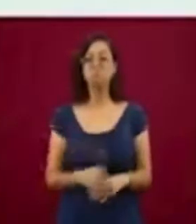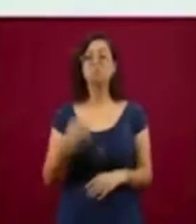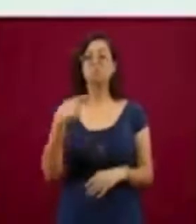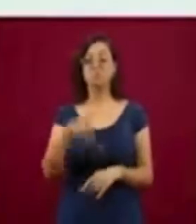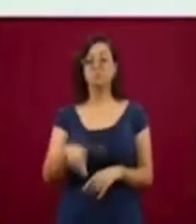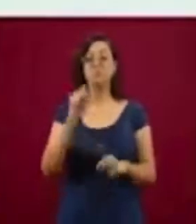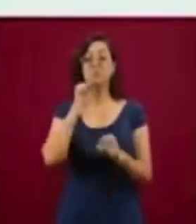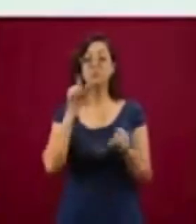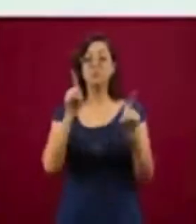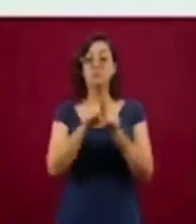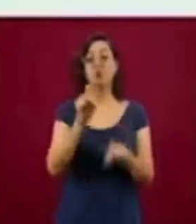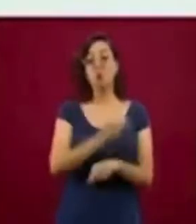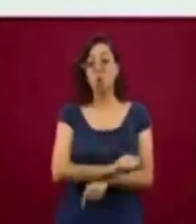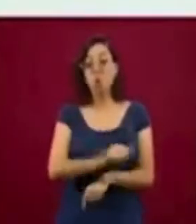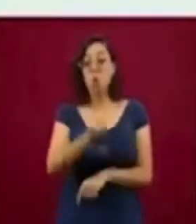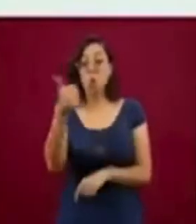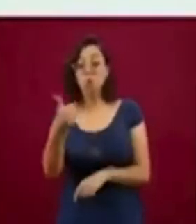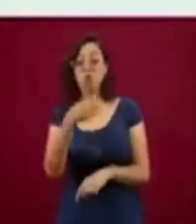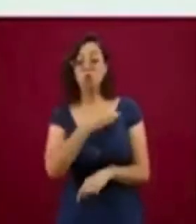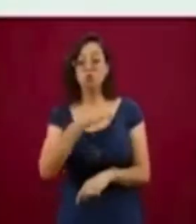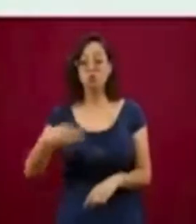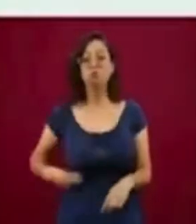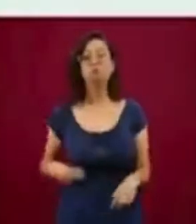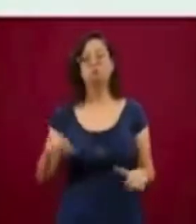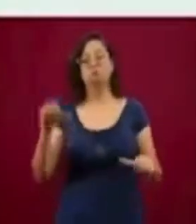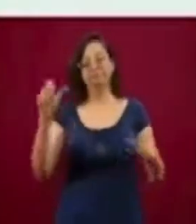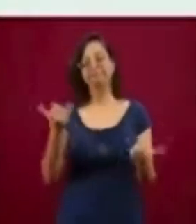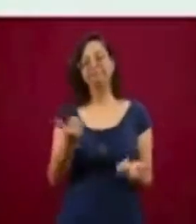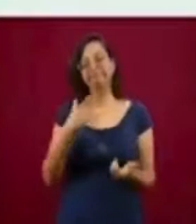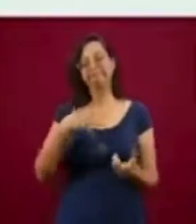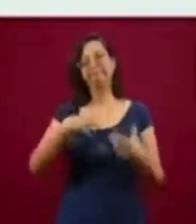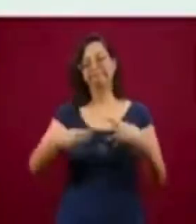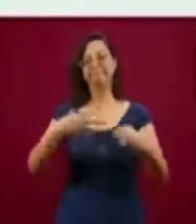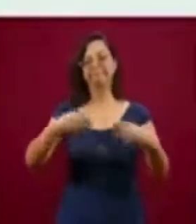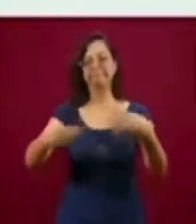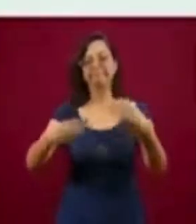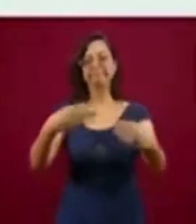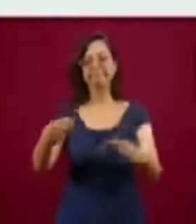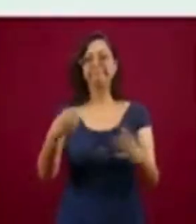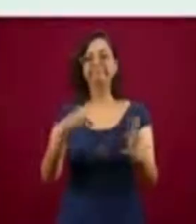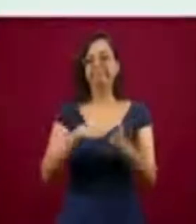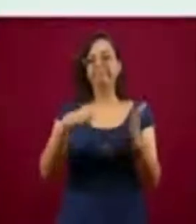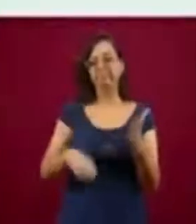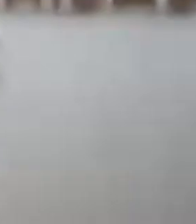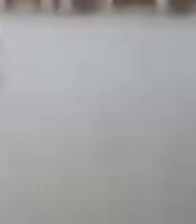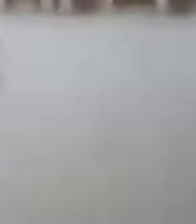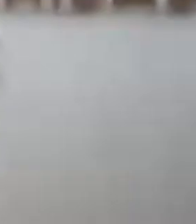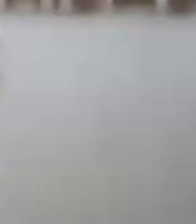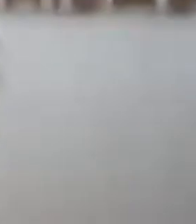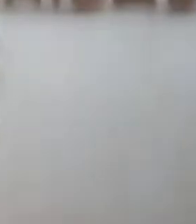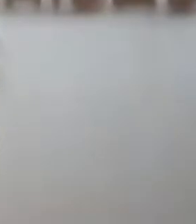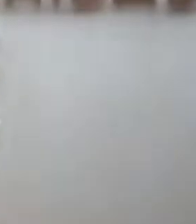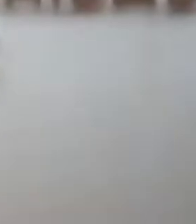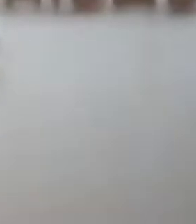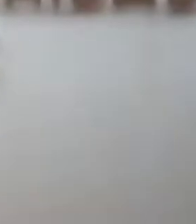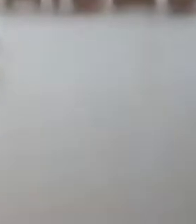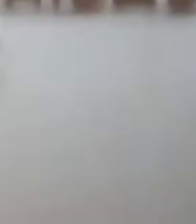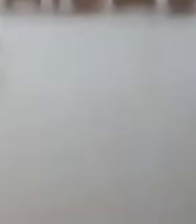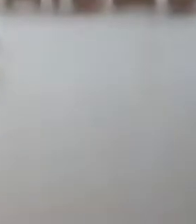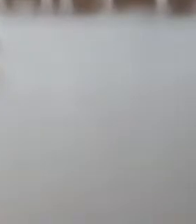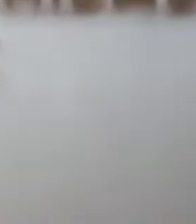Por eso, hoy quiero expresarle con todo cariño, con todo